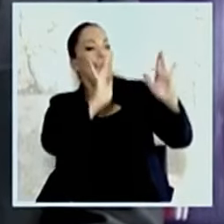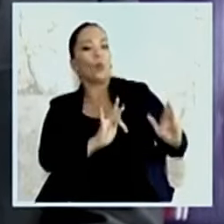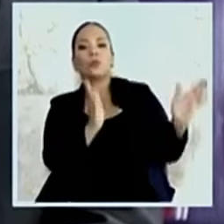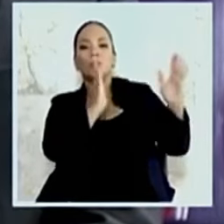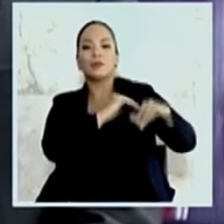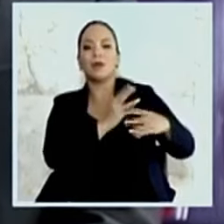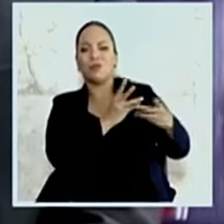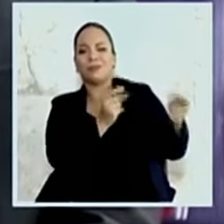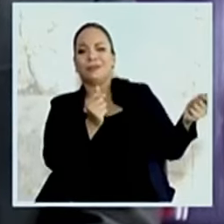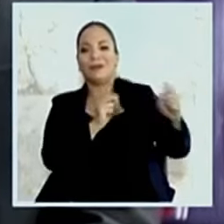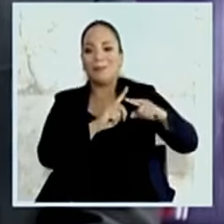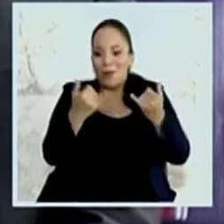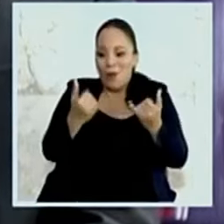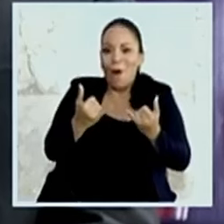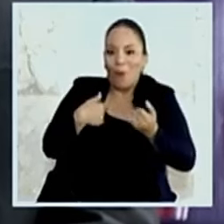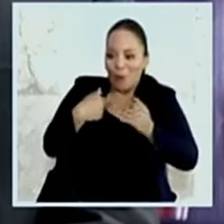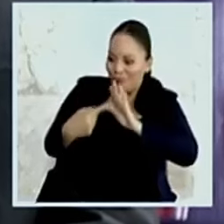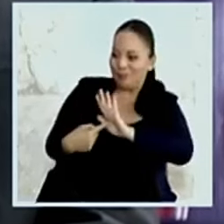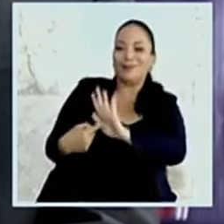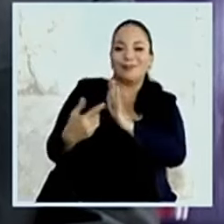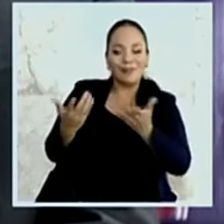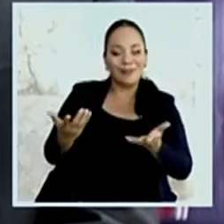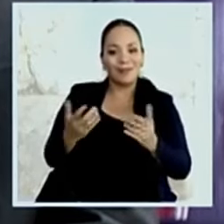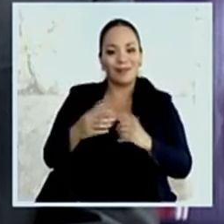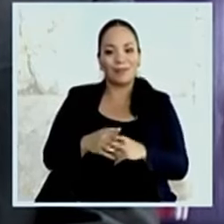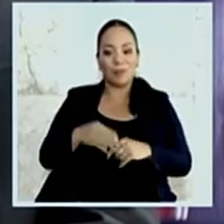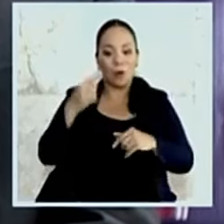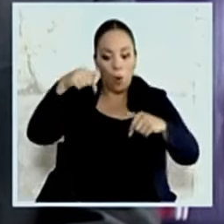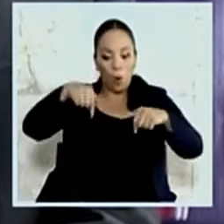cuenta. Los invisibles